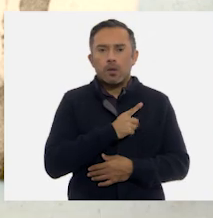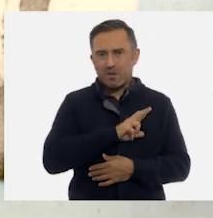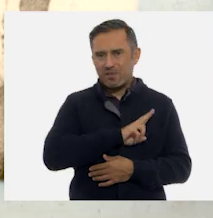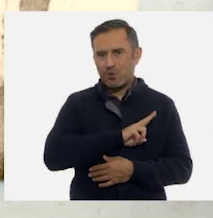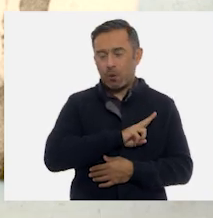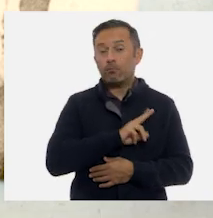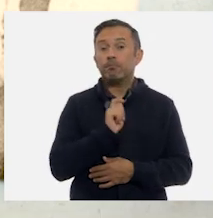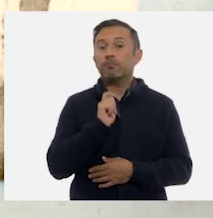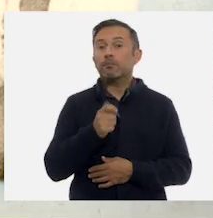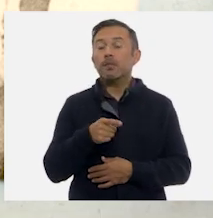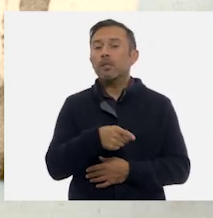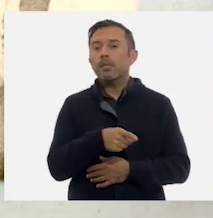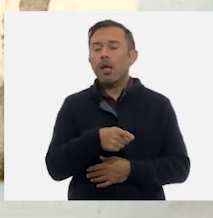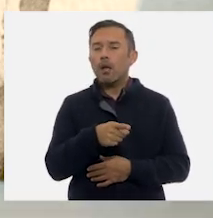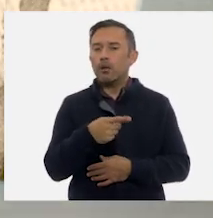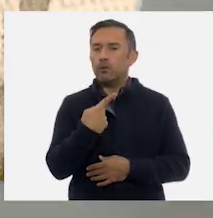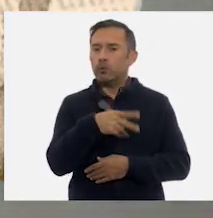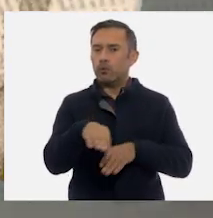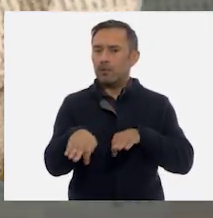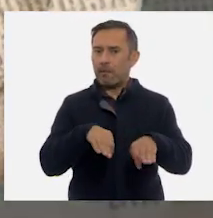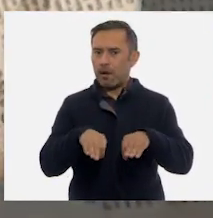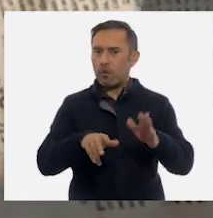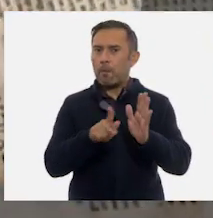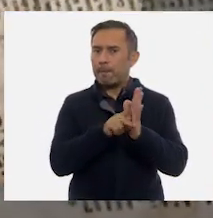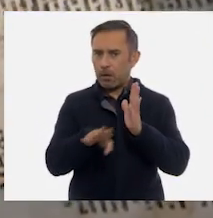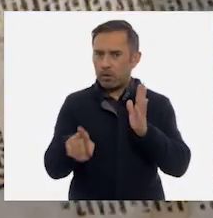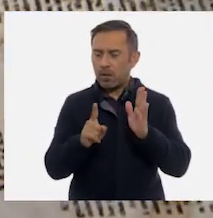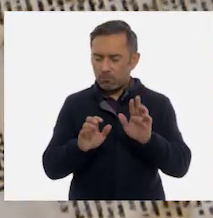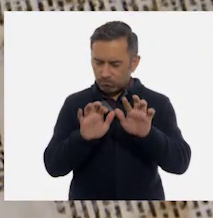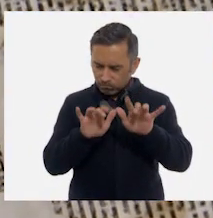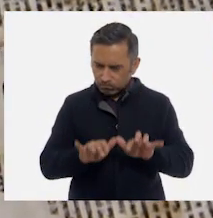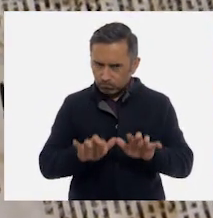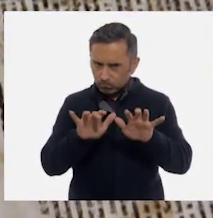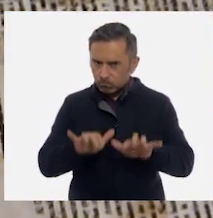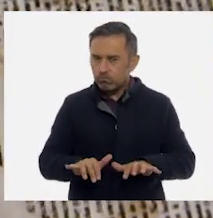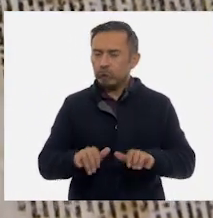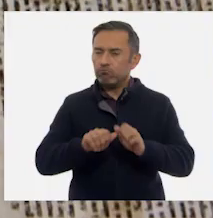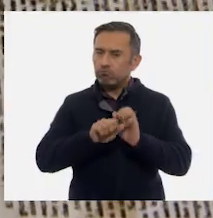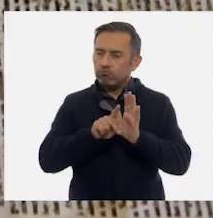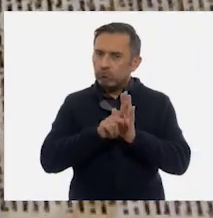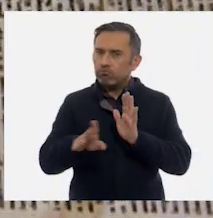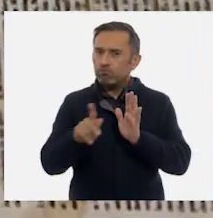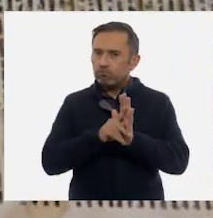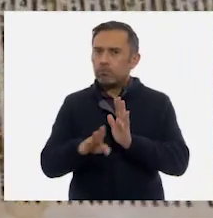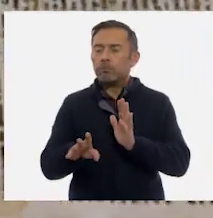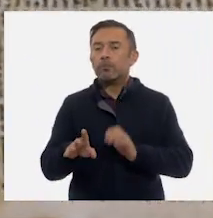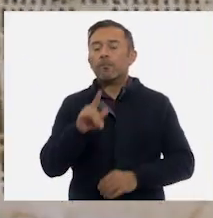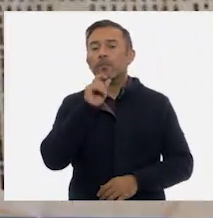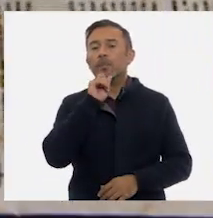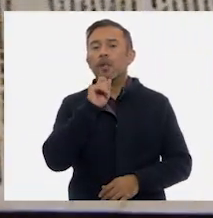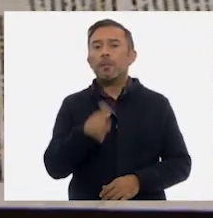su palabra de periodista para dar la batalla. Funda Vesper, funda varias de las